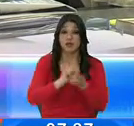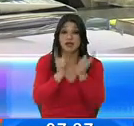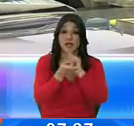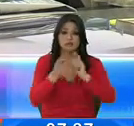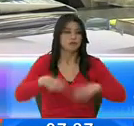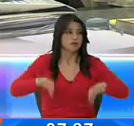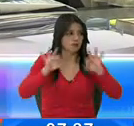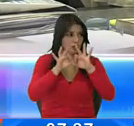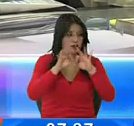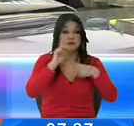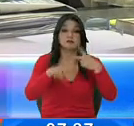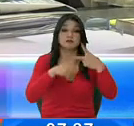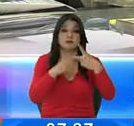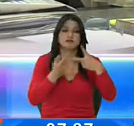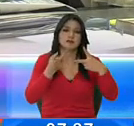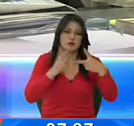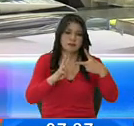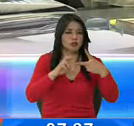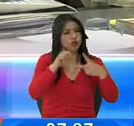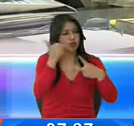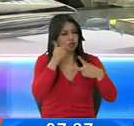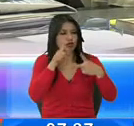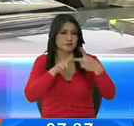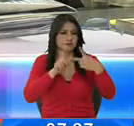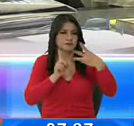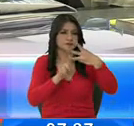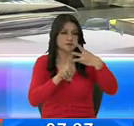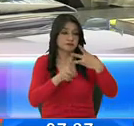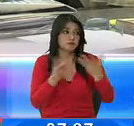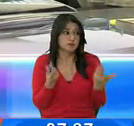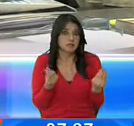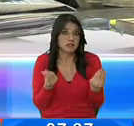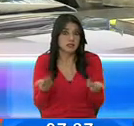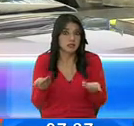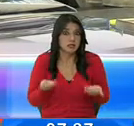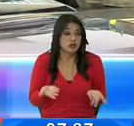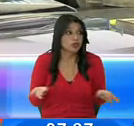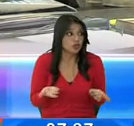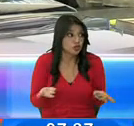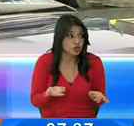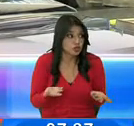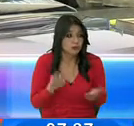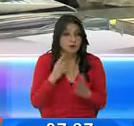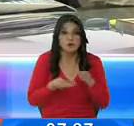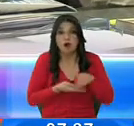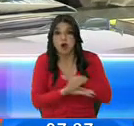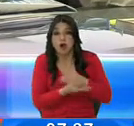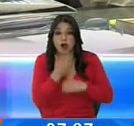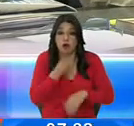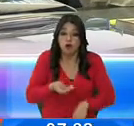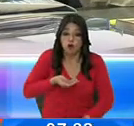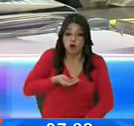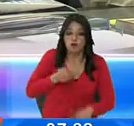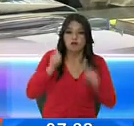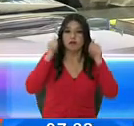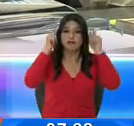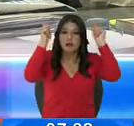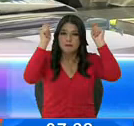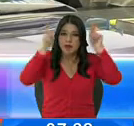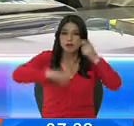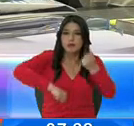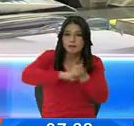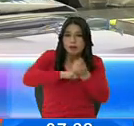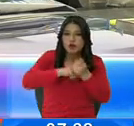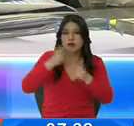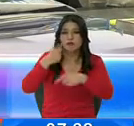importante más dos estas con respecto a la de dónde viene la plata que ya no hay arroz verde ni coimas y por supuesto no plata de apodera del